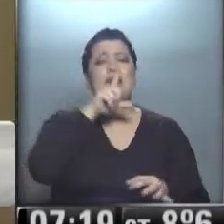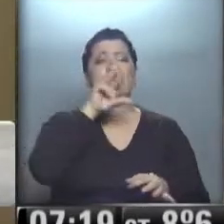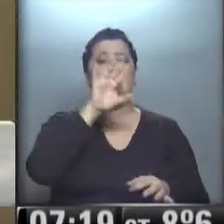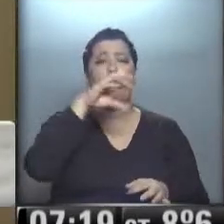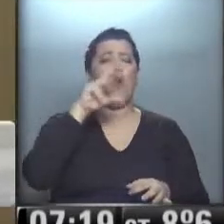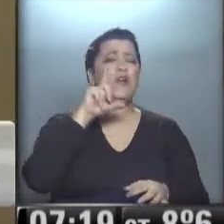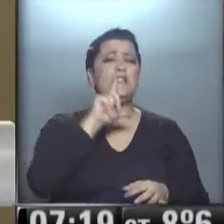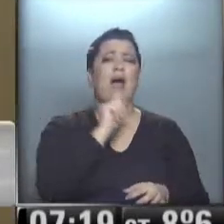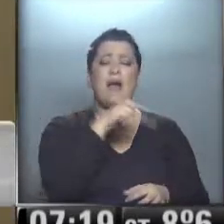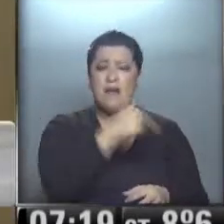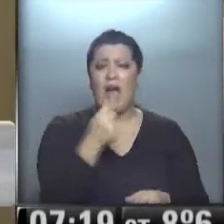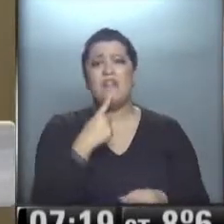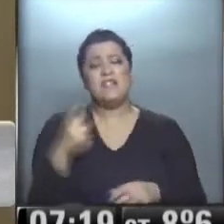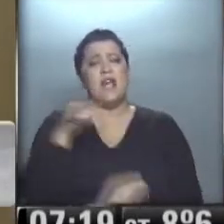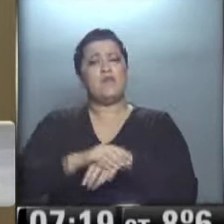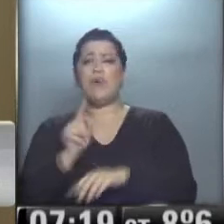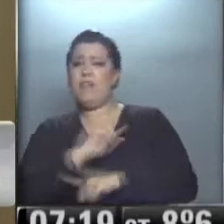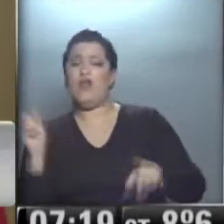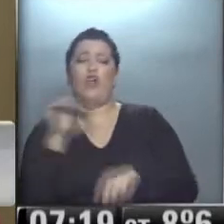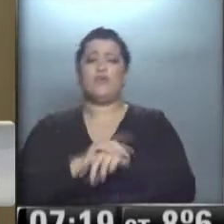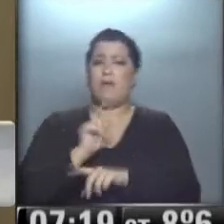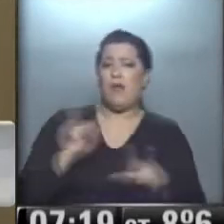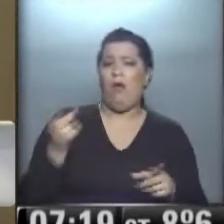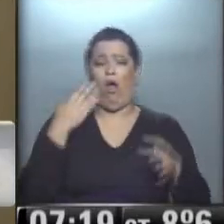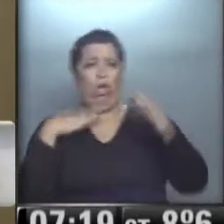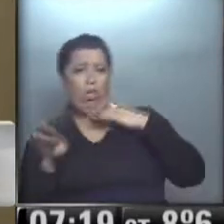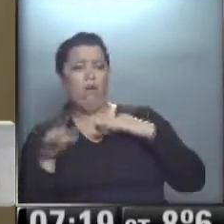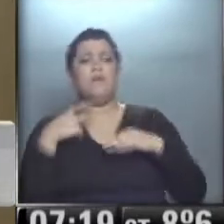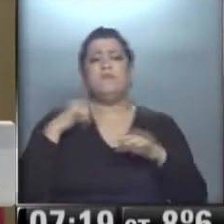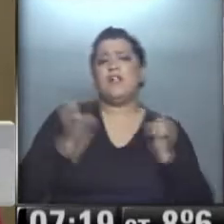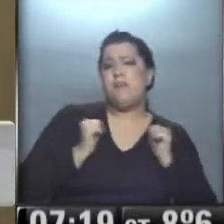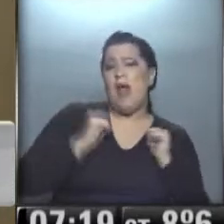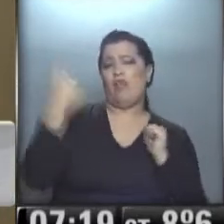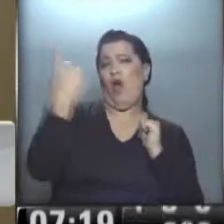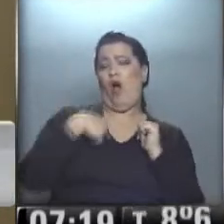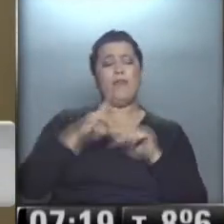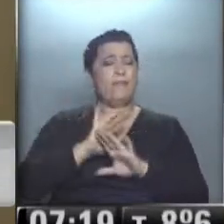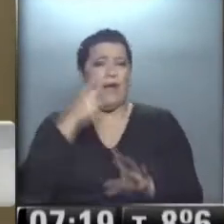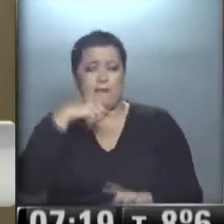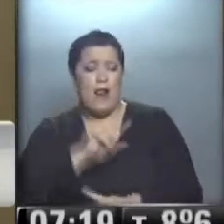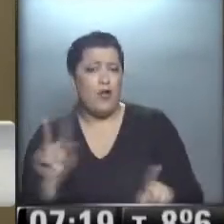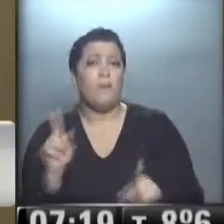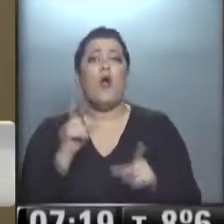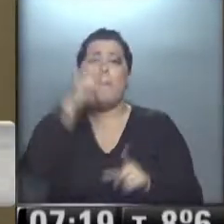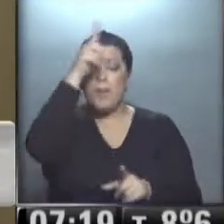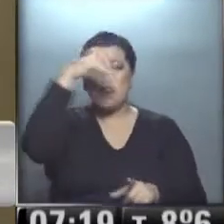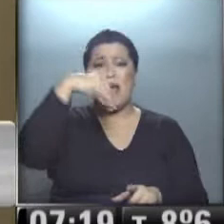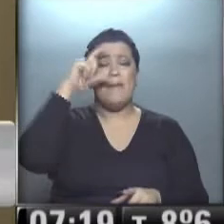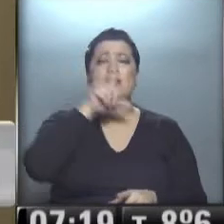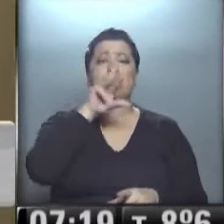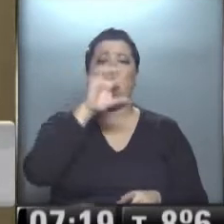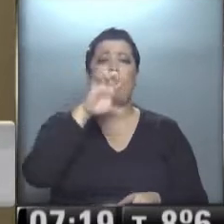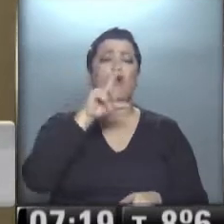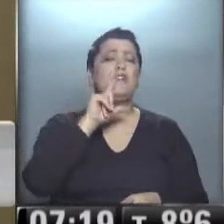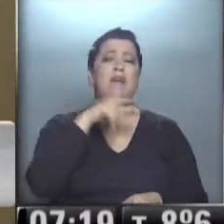Empiezan a decir que no tienen culpa, que no tienen responsabilidad, que no tenían, que estaban esperando órdenes, y la verdad que la Policía Metropolitana tiene todo para poder actuar